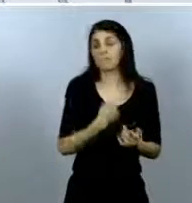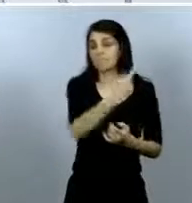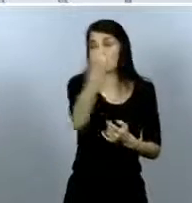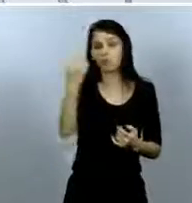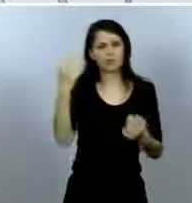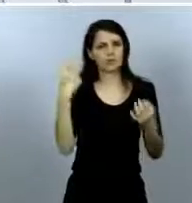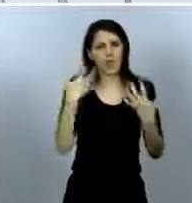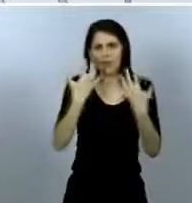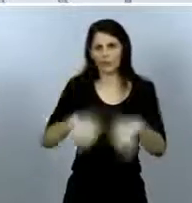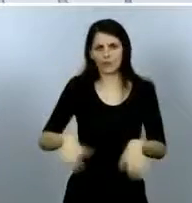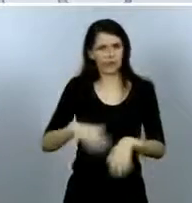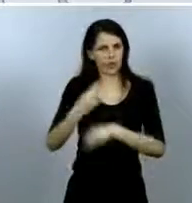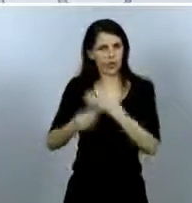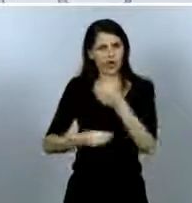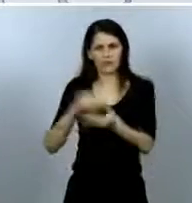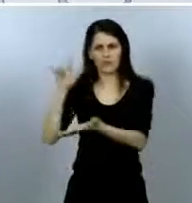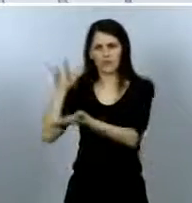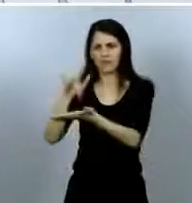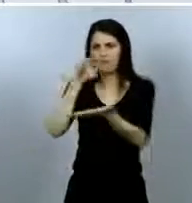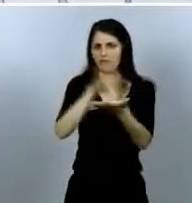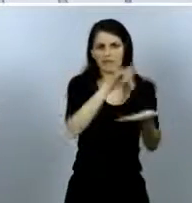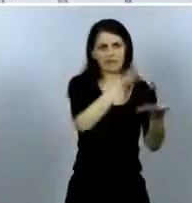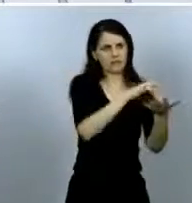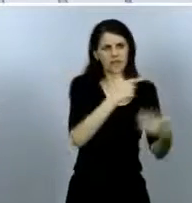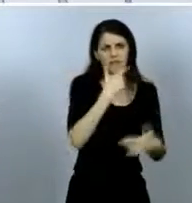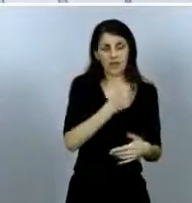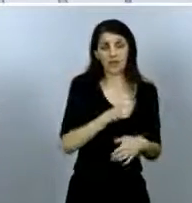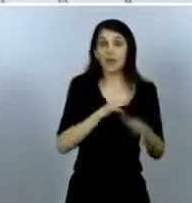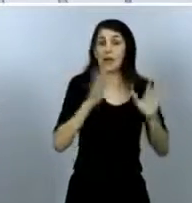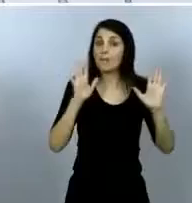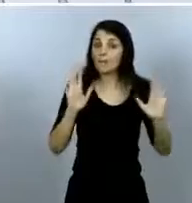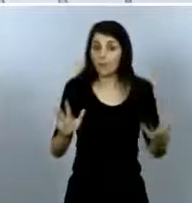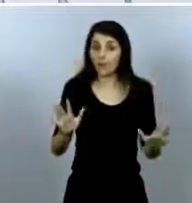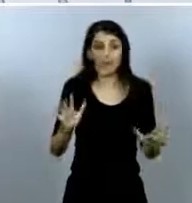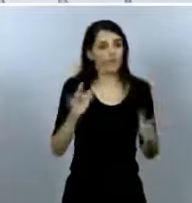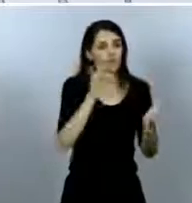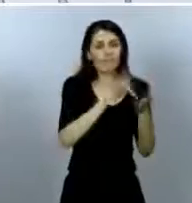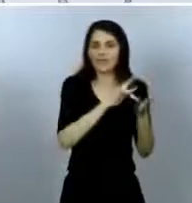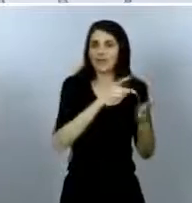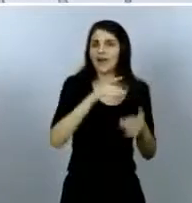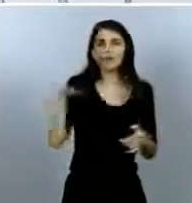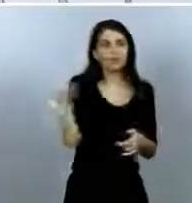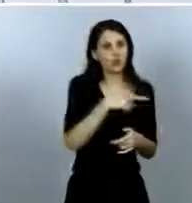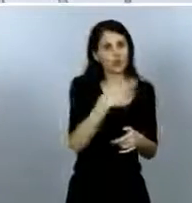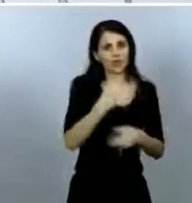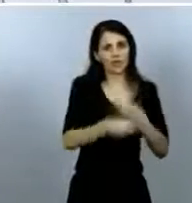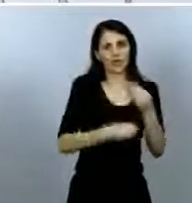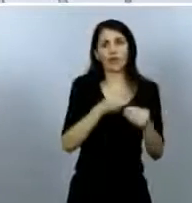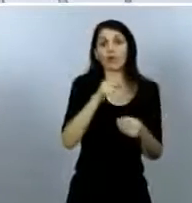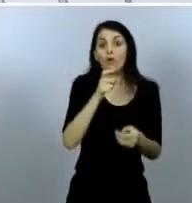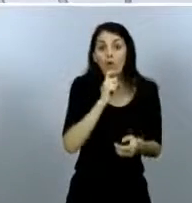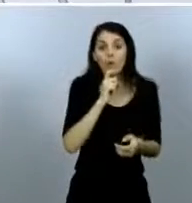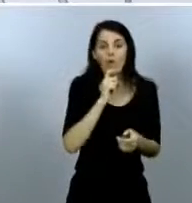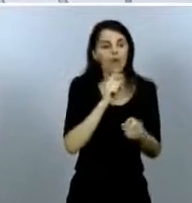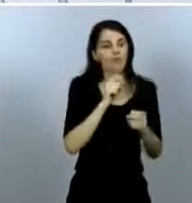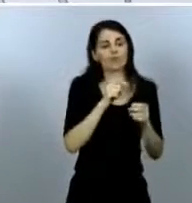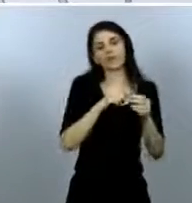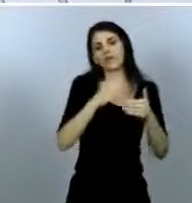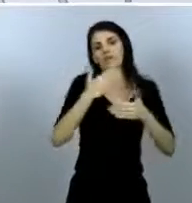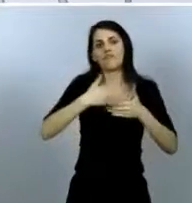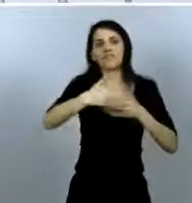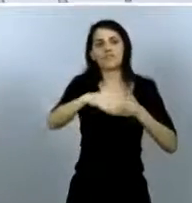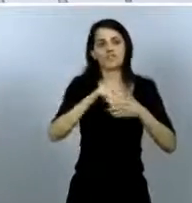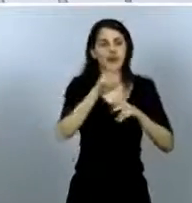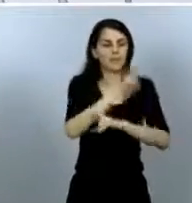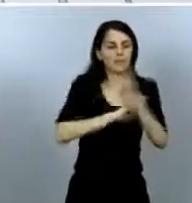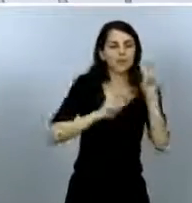la introducción de la fecha se tiene que realizar de todas maneras ya sea buscando la ficha ya sea combinando bases de datos pero si